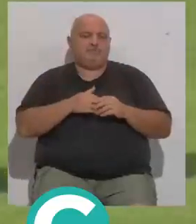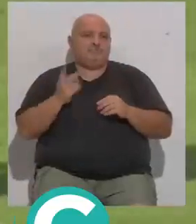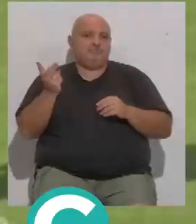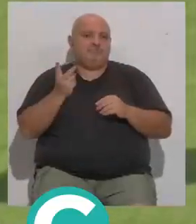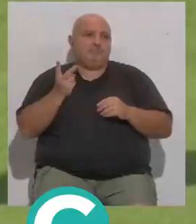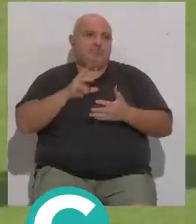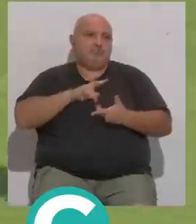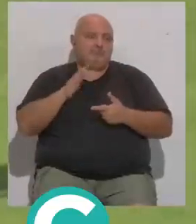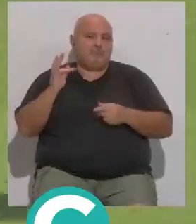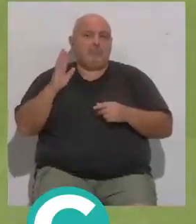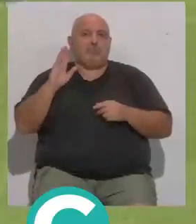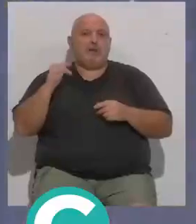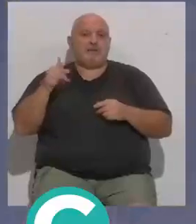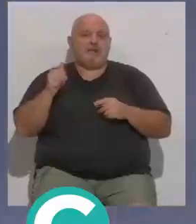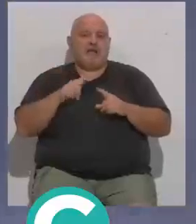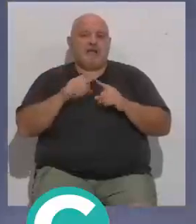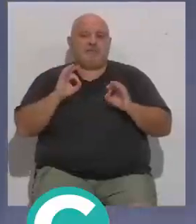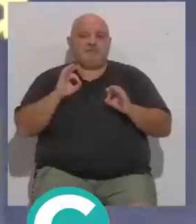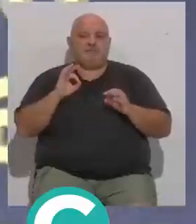buenas noticias. Al Pacha,